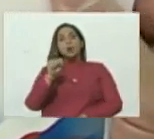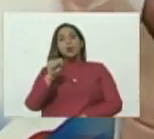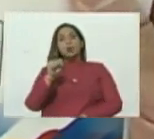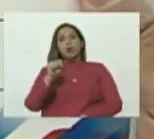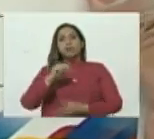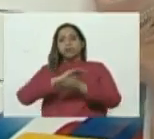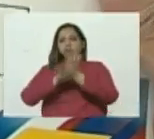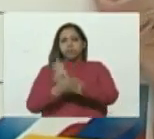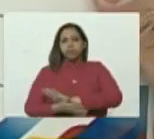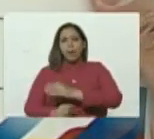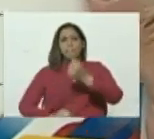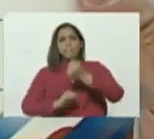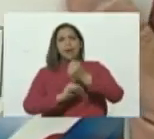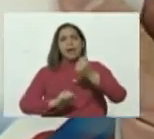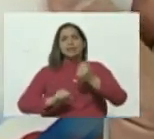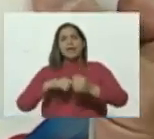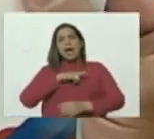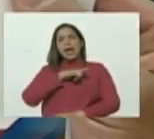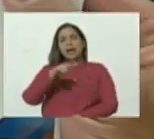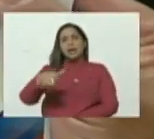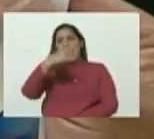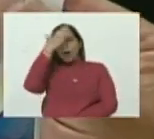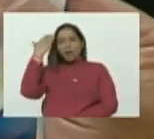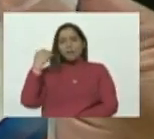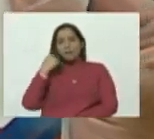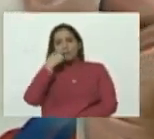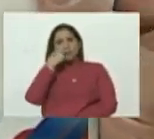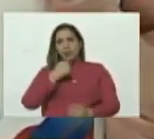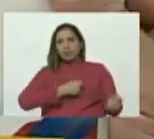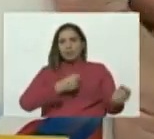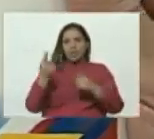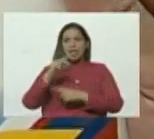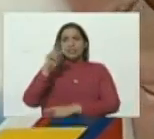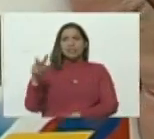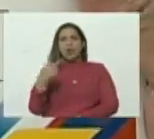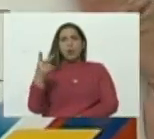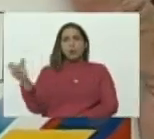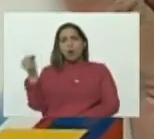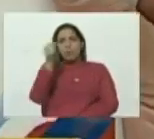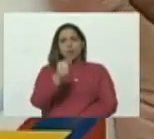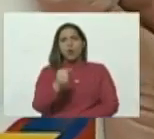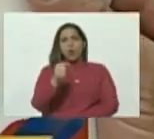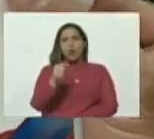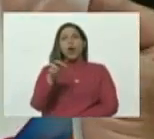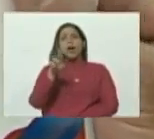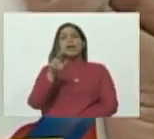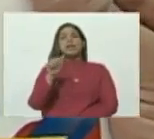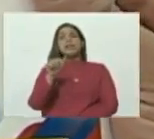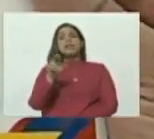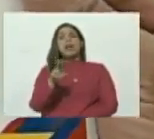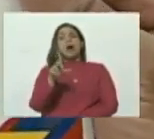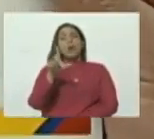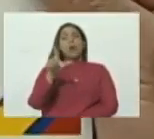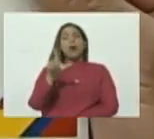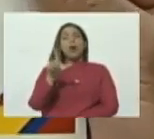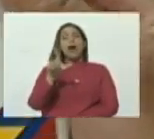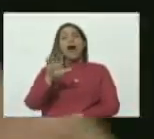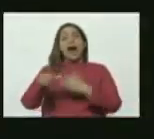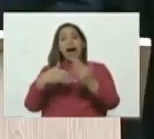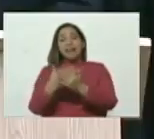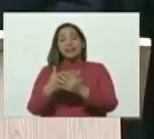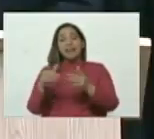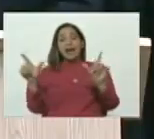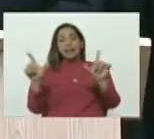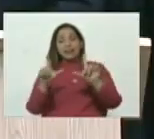base aérea de la Carlota y de llevar al segundo autoproclamado, Raúl Baduel, a las estaciones de TV para que desde allí